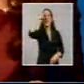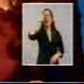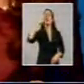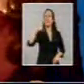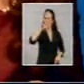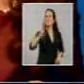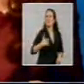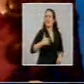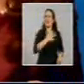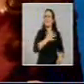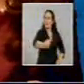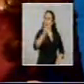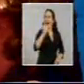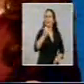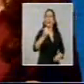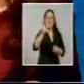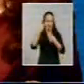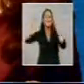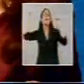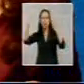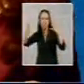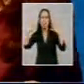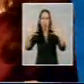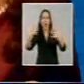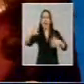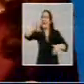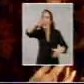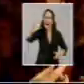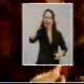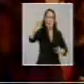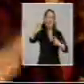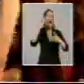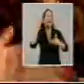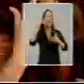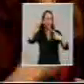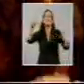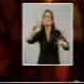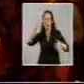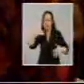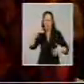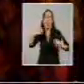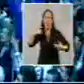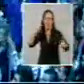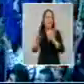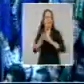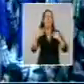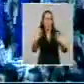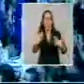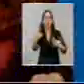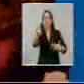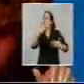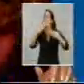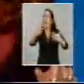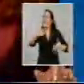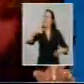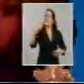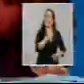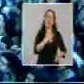patria, otro país y otra La Pampa es posible. Gracias a todos, los quiero mucho.